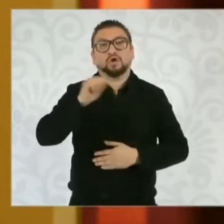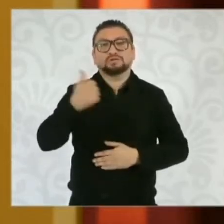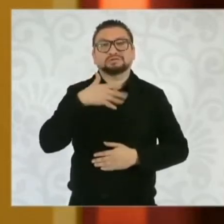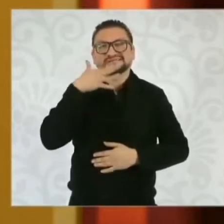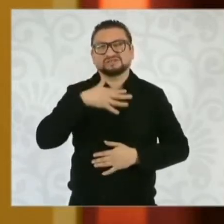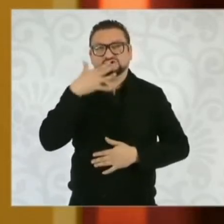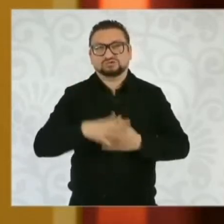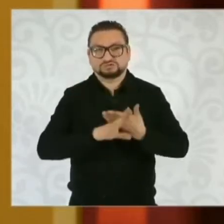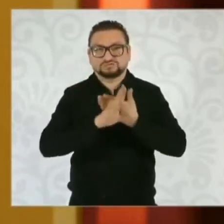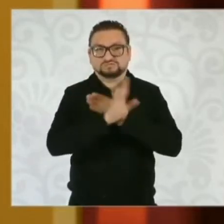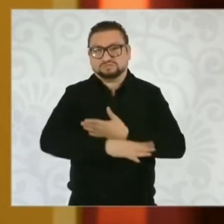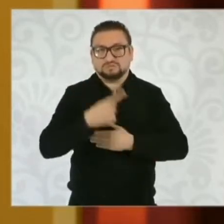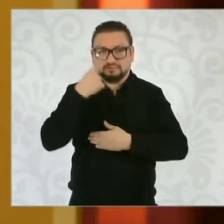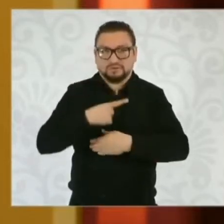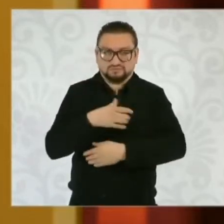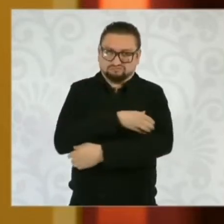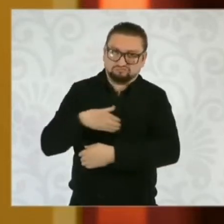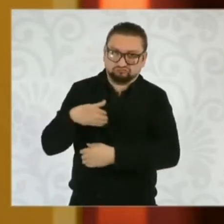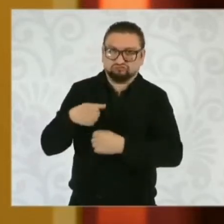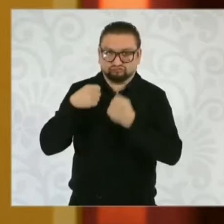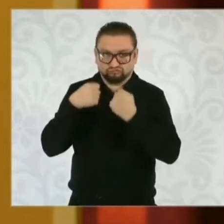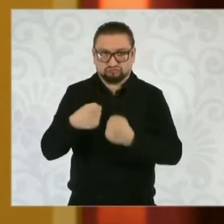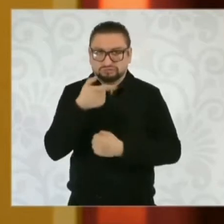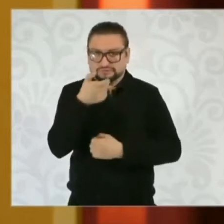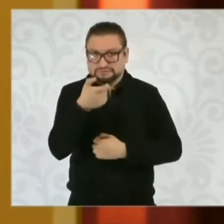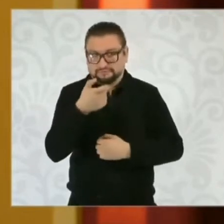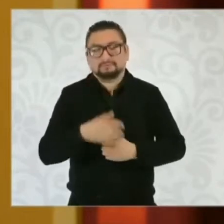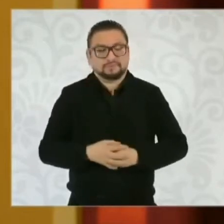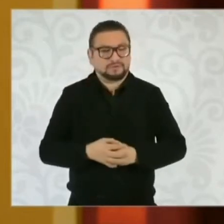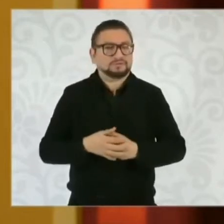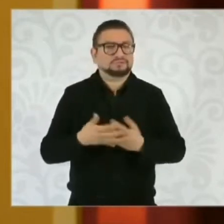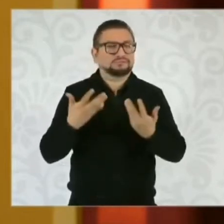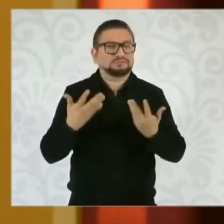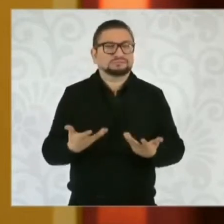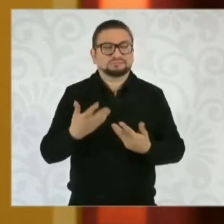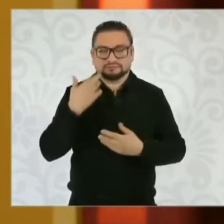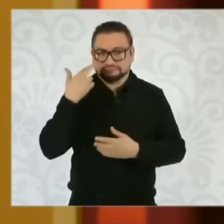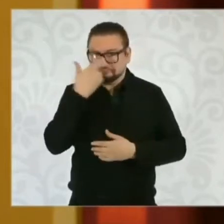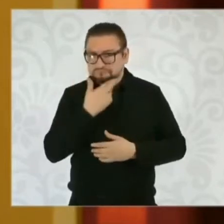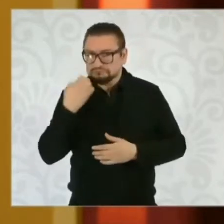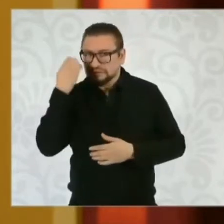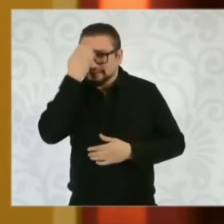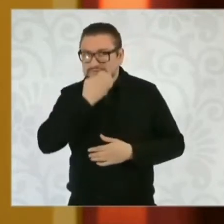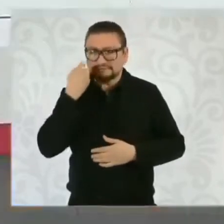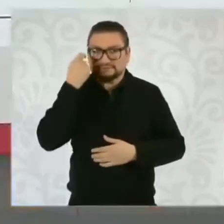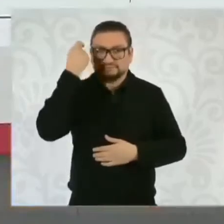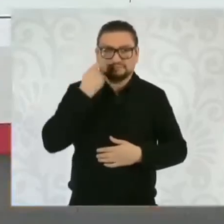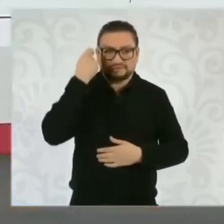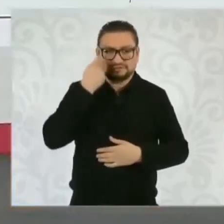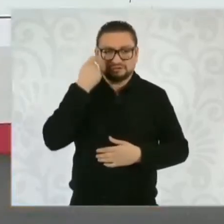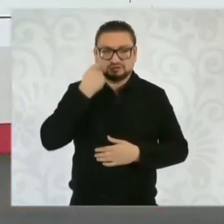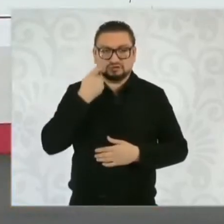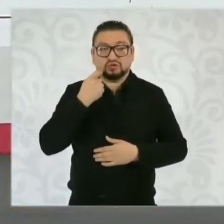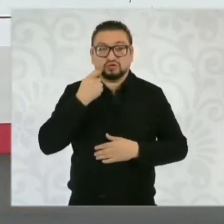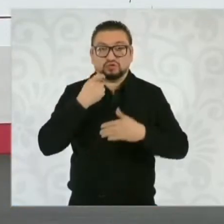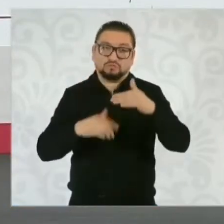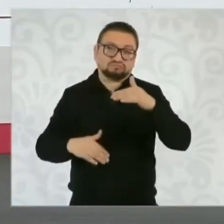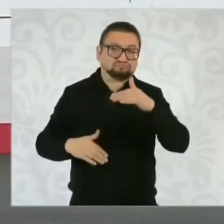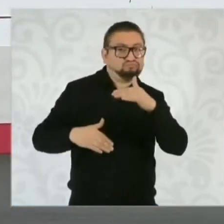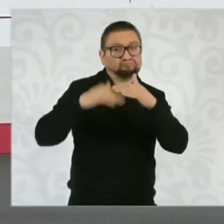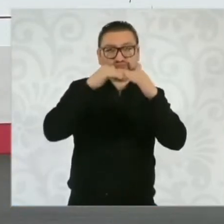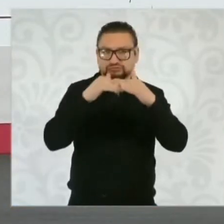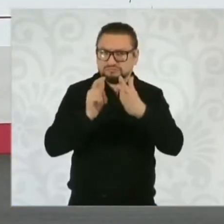a corrupción y fortalecimiento financiero, tenemos la revisión de las pensiones que superan el límite